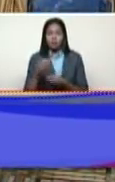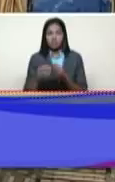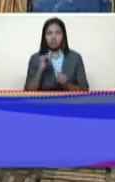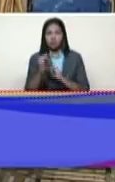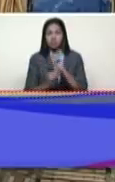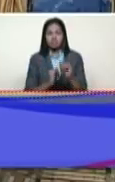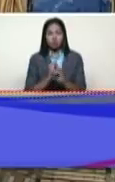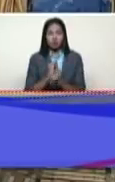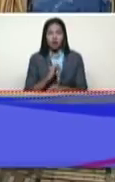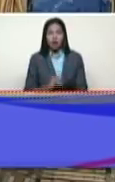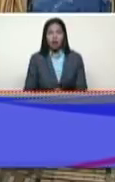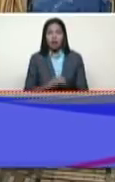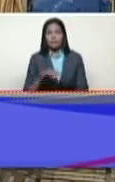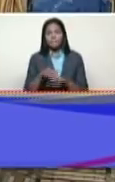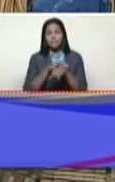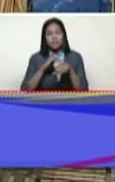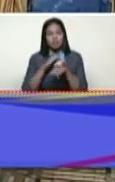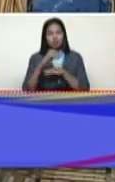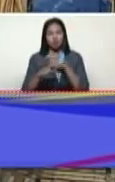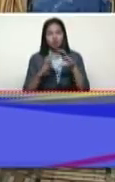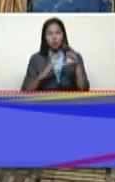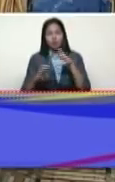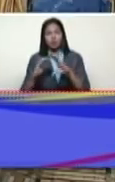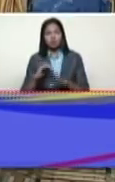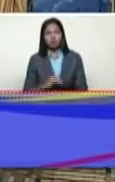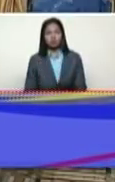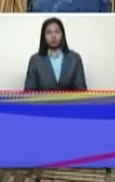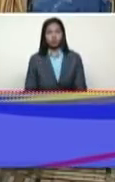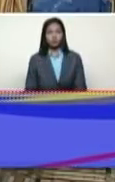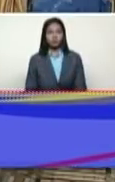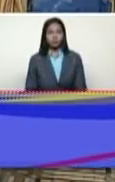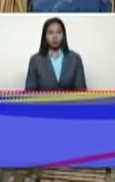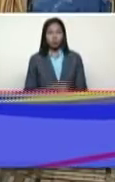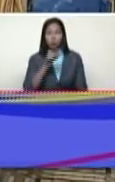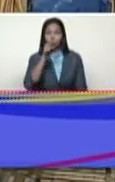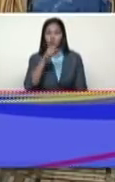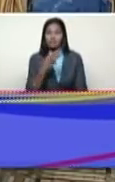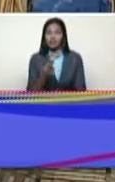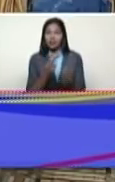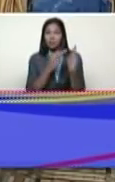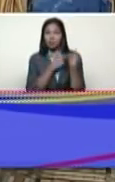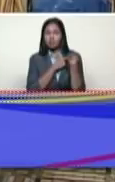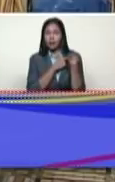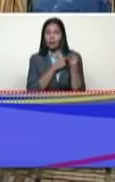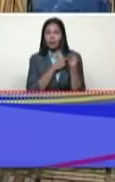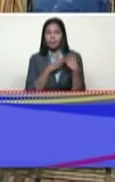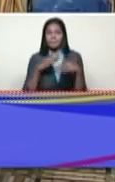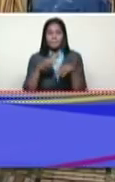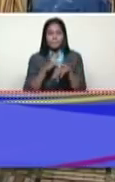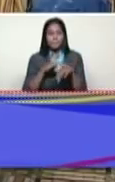exterior, muy importante. Usted se encarga, ministro Jorge Márquez. Bueno.